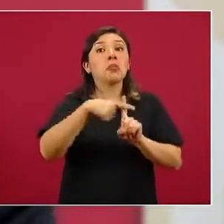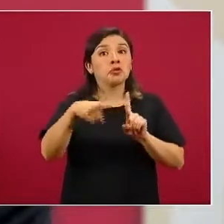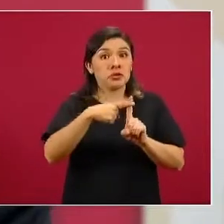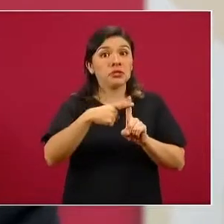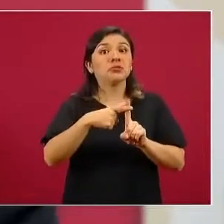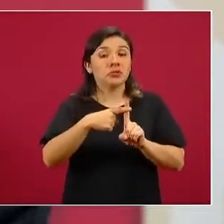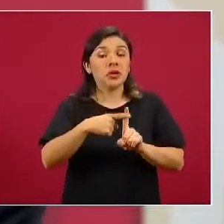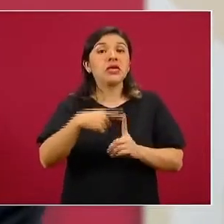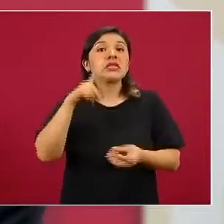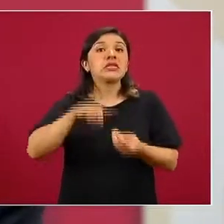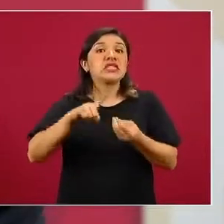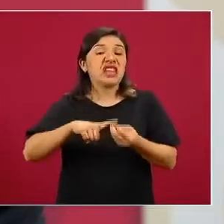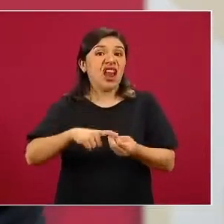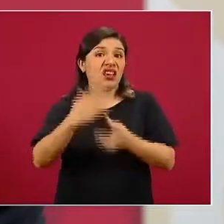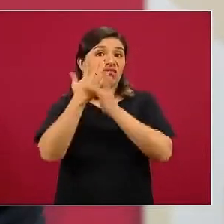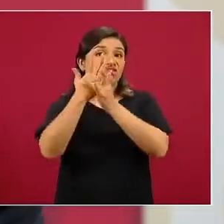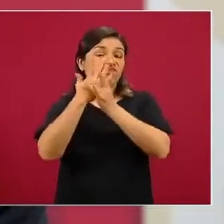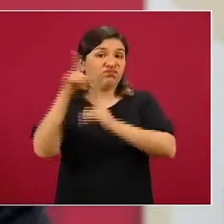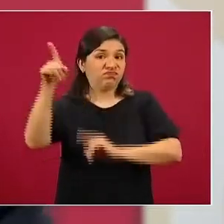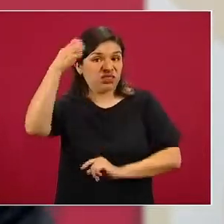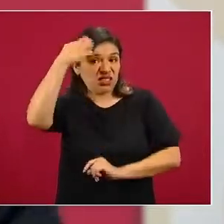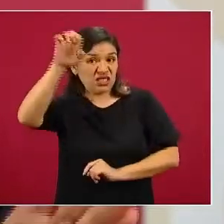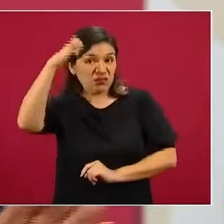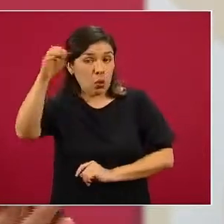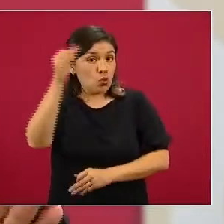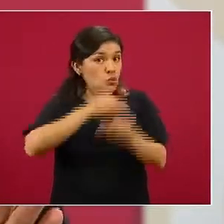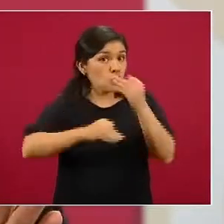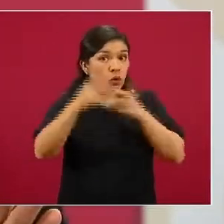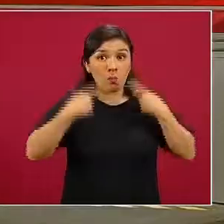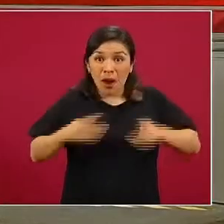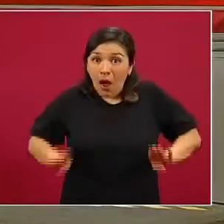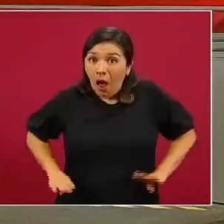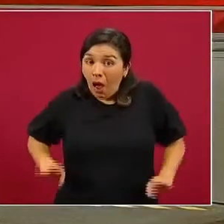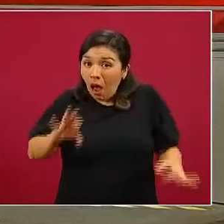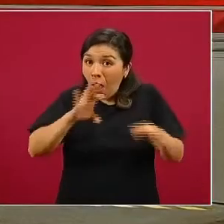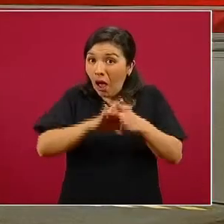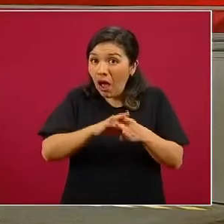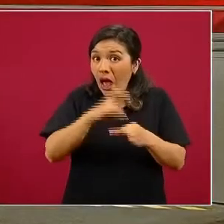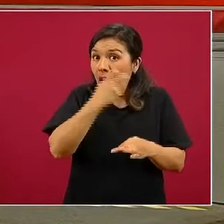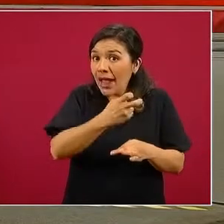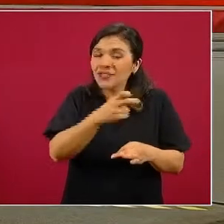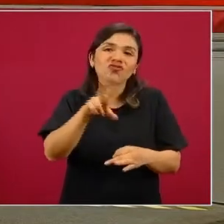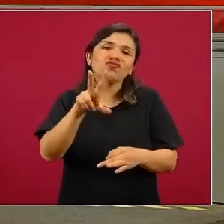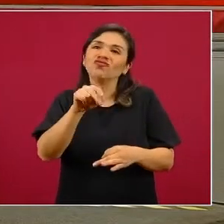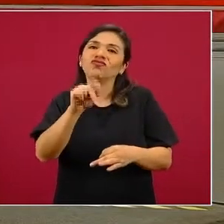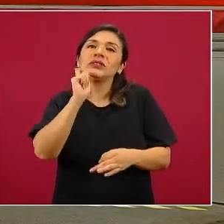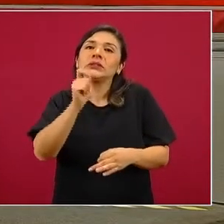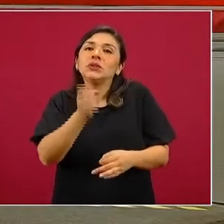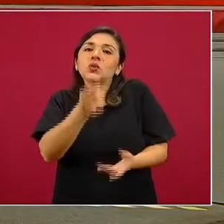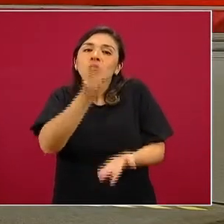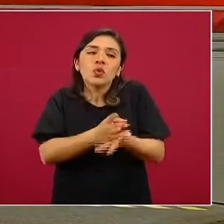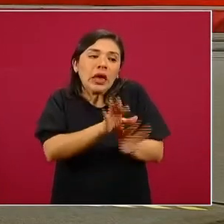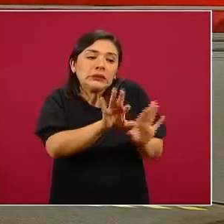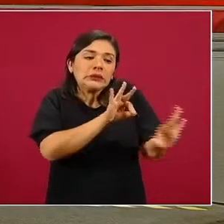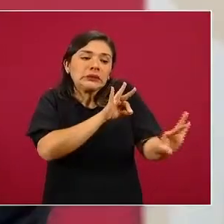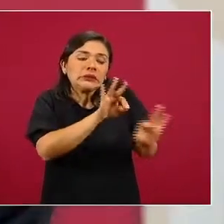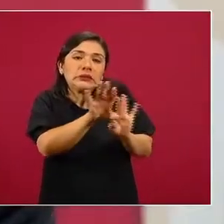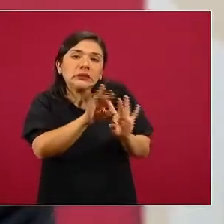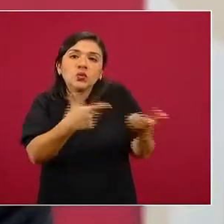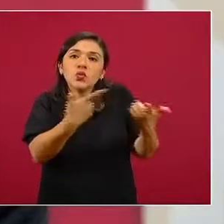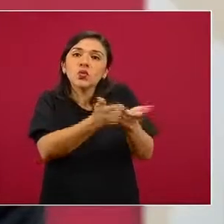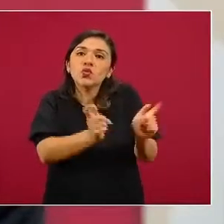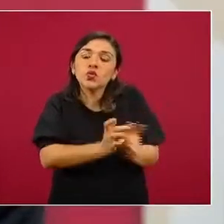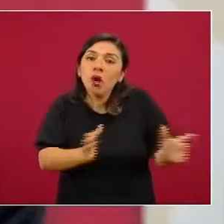Dicho por el experto que hace estos trasplantes, no es para todos los casos de COVID. son muy seleccionados y bueno, fue